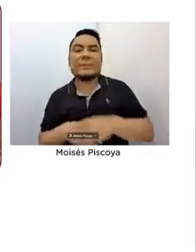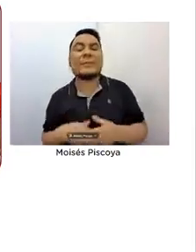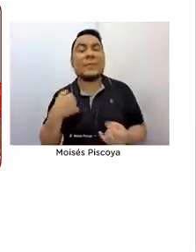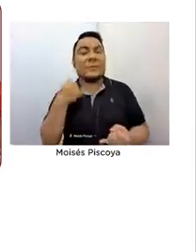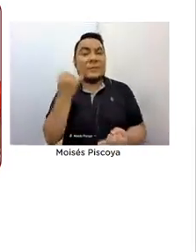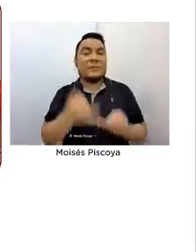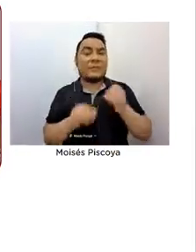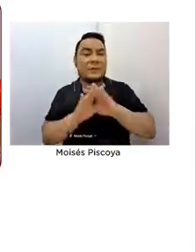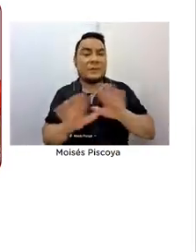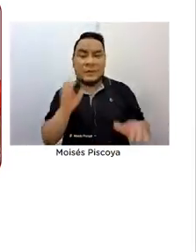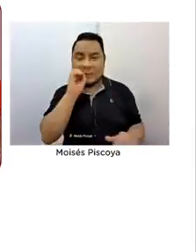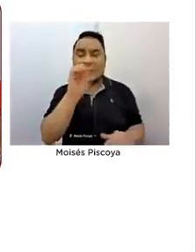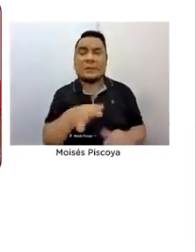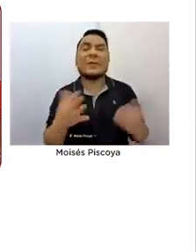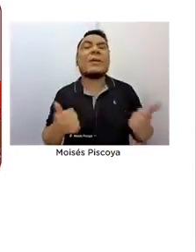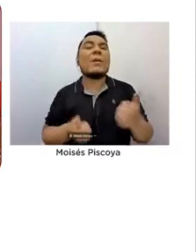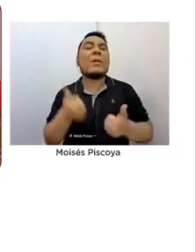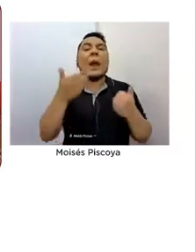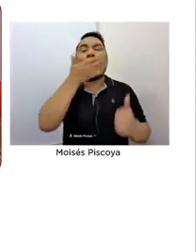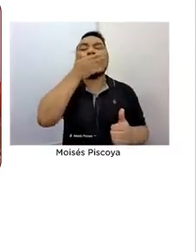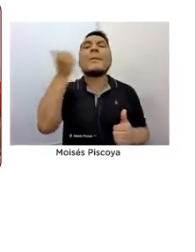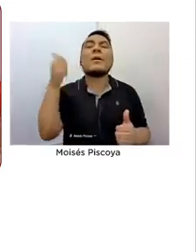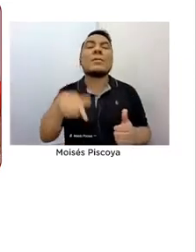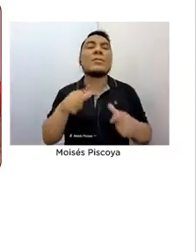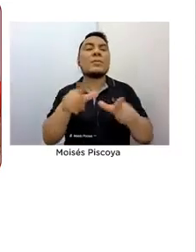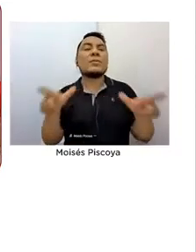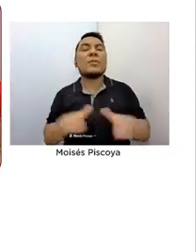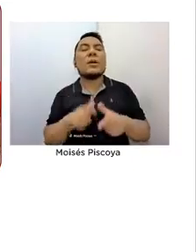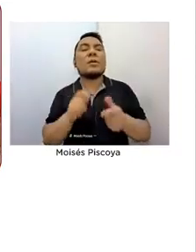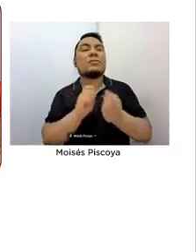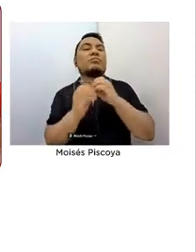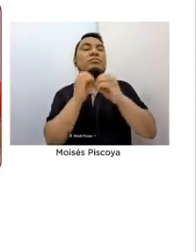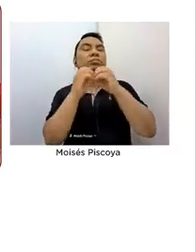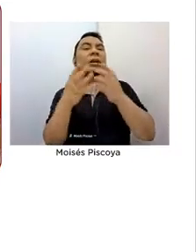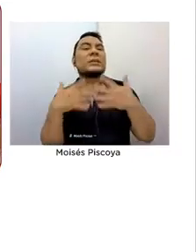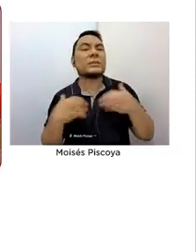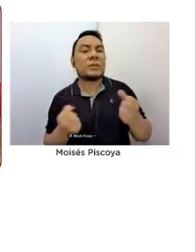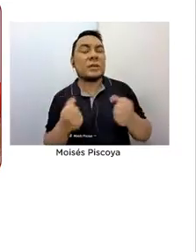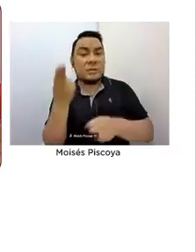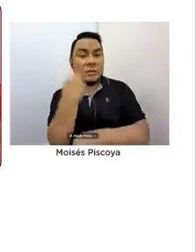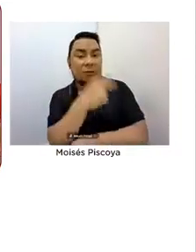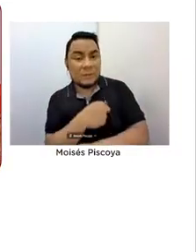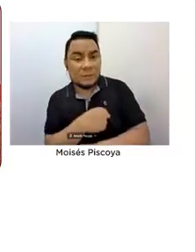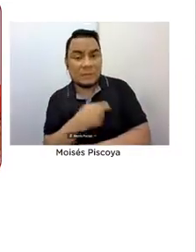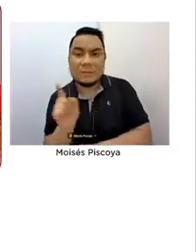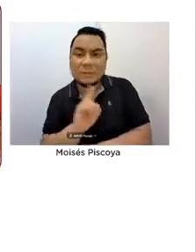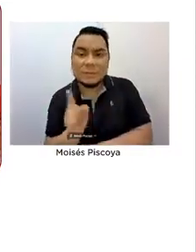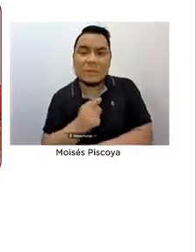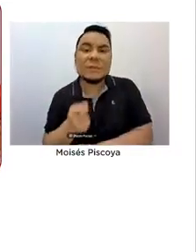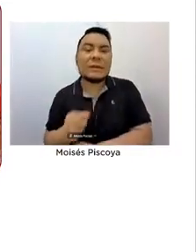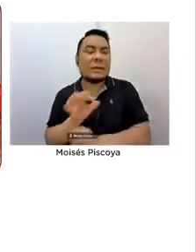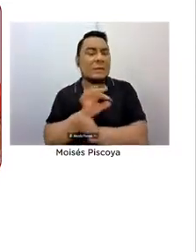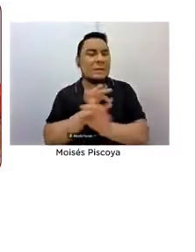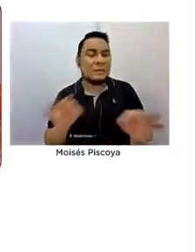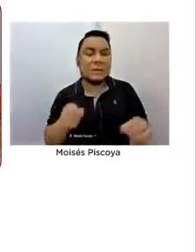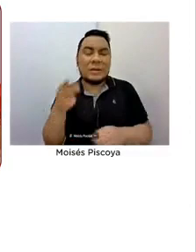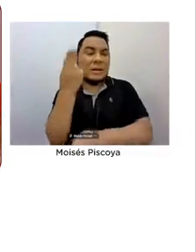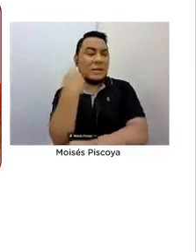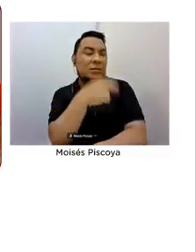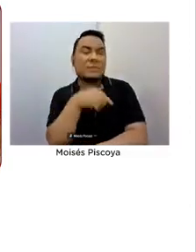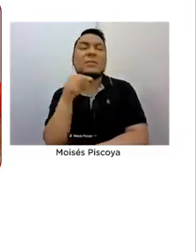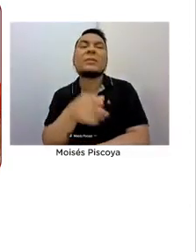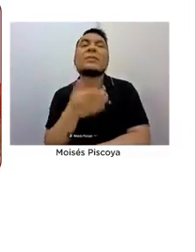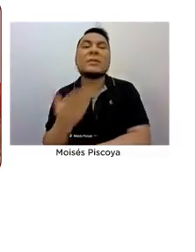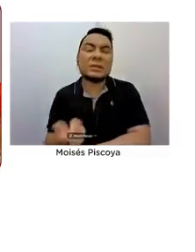que, ¿cuál es el mejor lugar para construir salud? ¿El hospital? No, de ningún modo. El hospital es